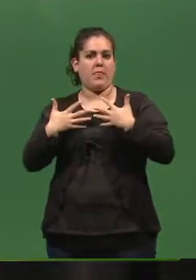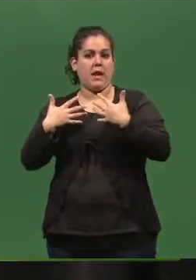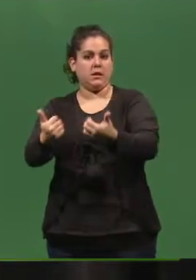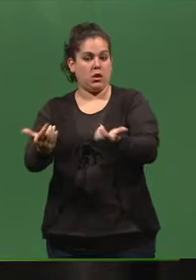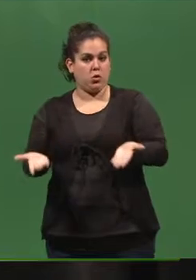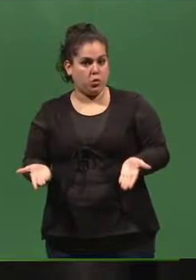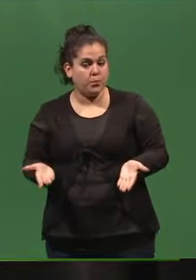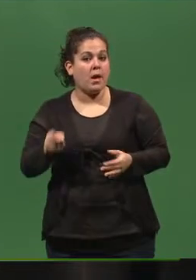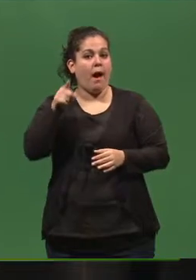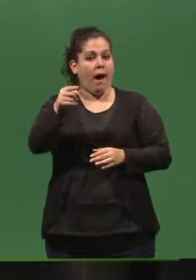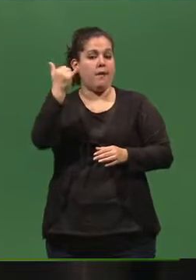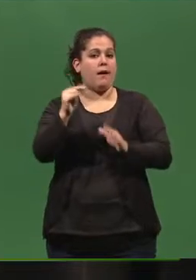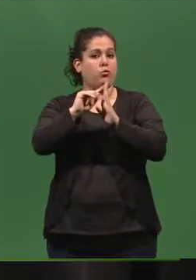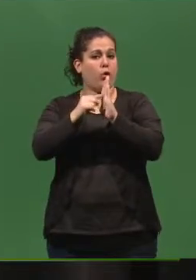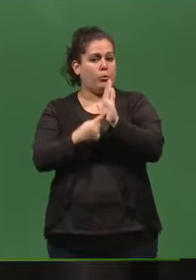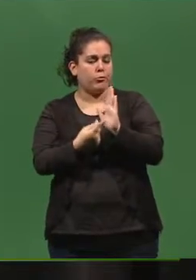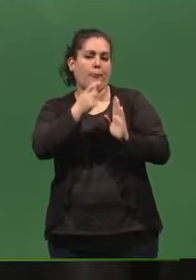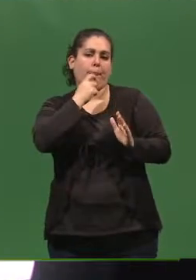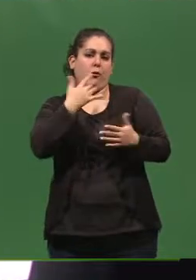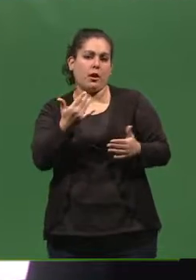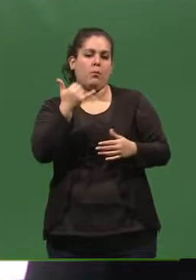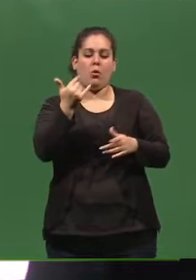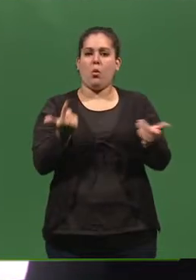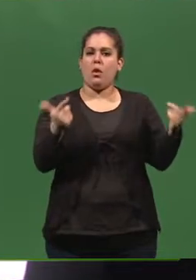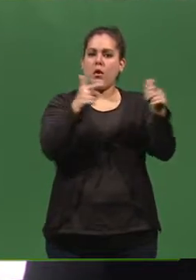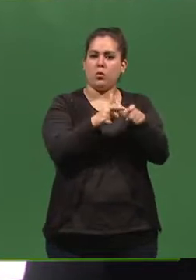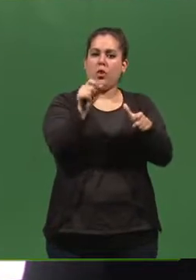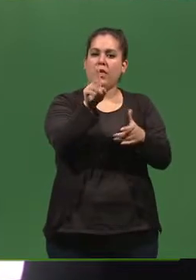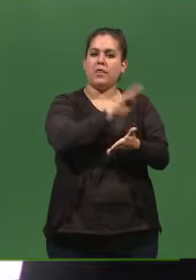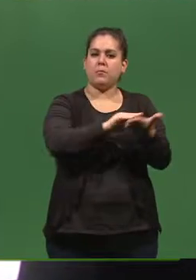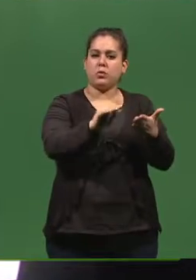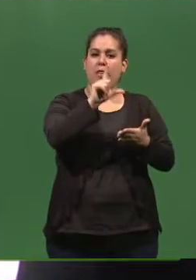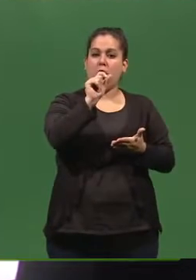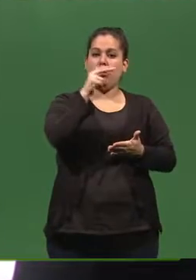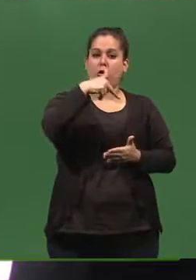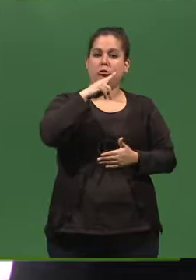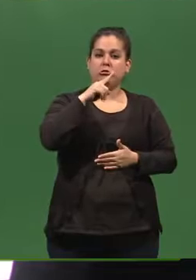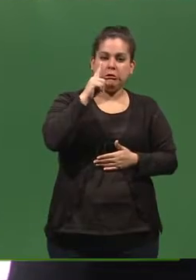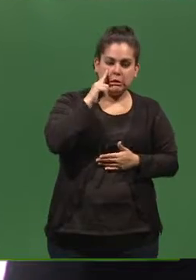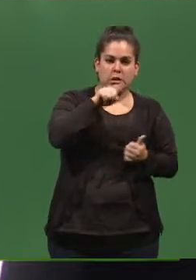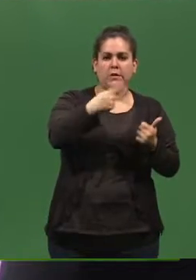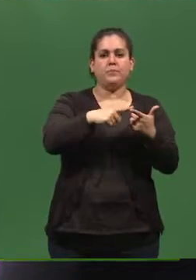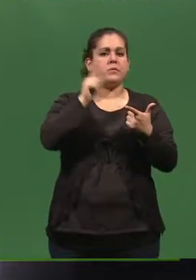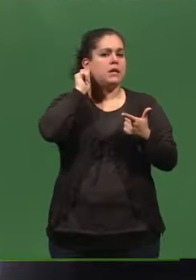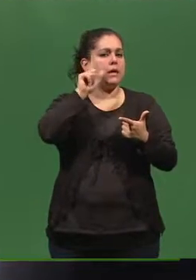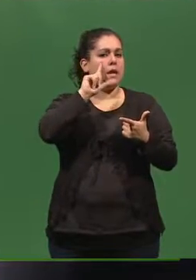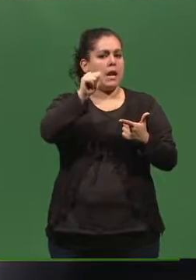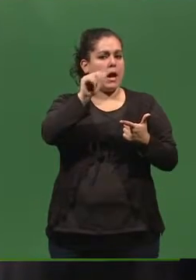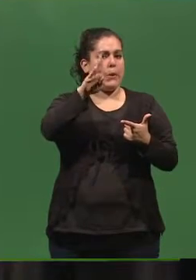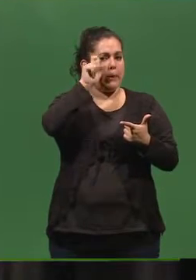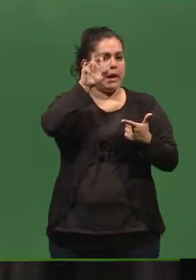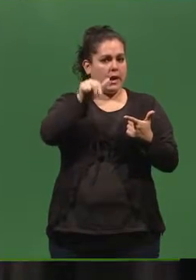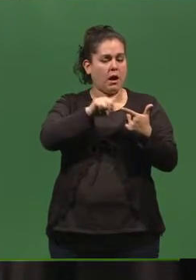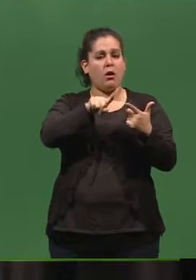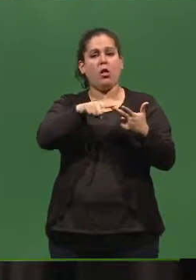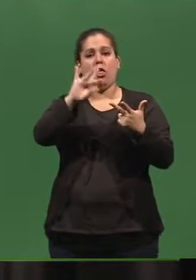salud. Entonces ahí había algunos puntos entre, por ejemplo, en una reunión que hubo entre la diputada Diana Conti, Ricardo Gil Lavedra y